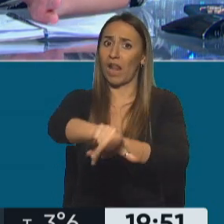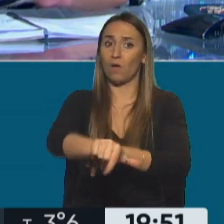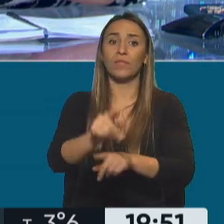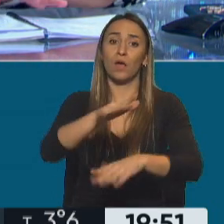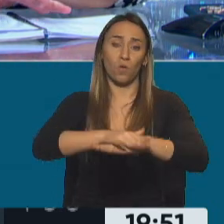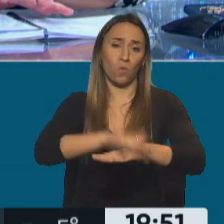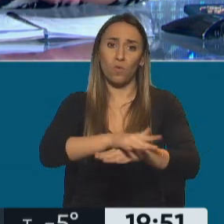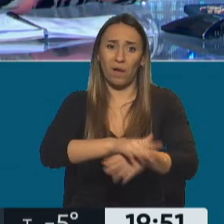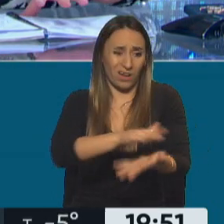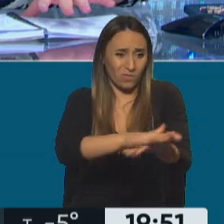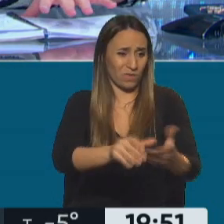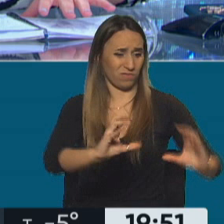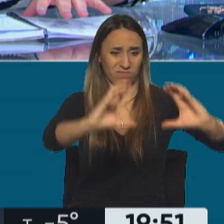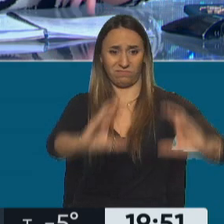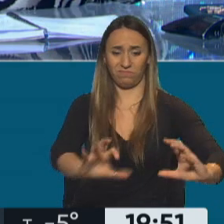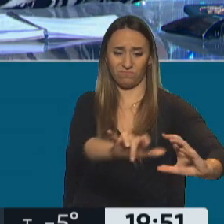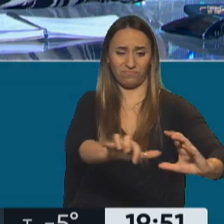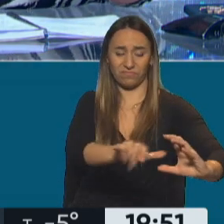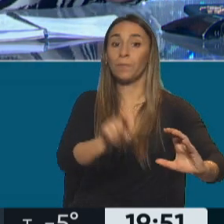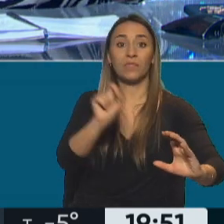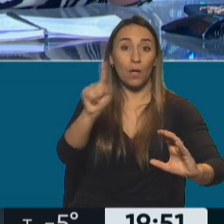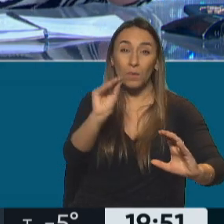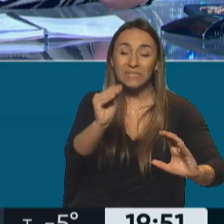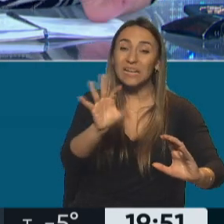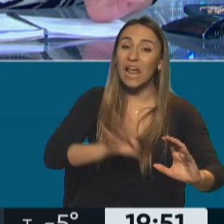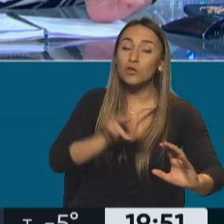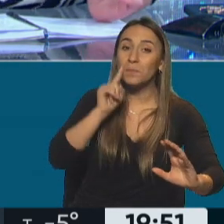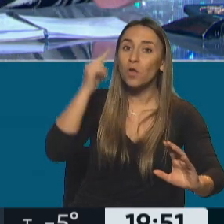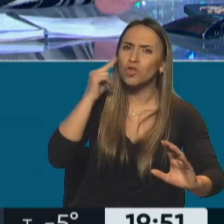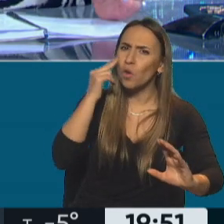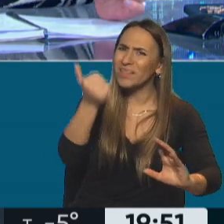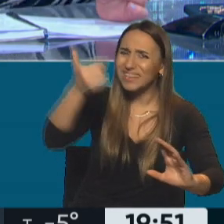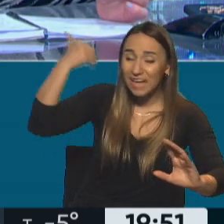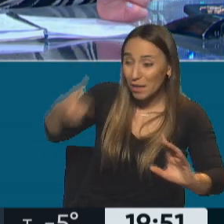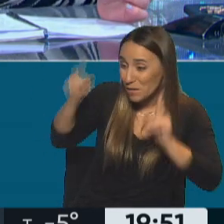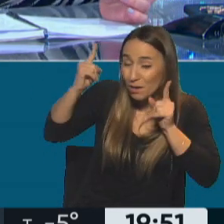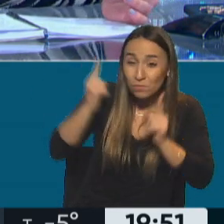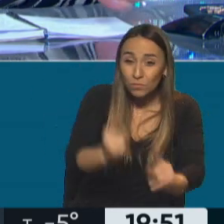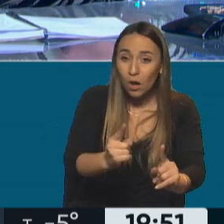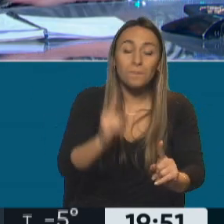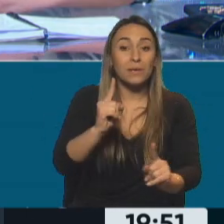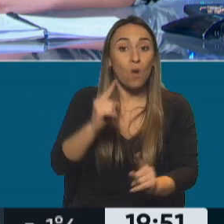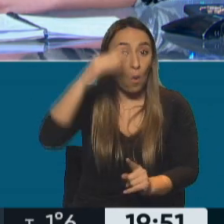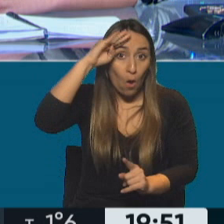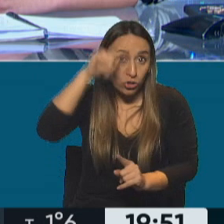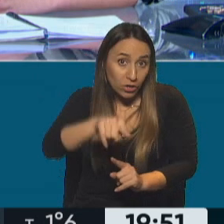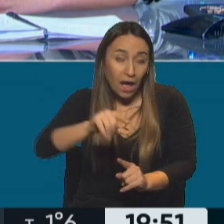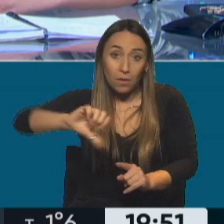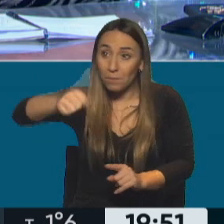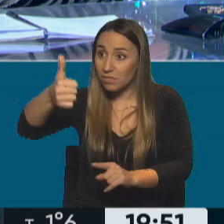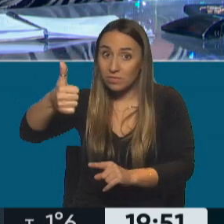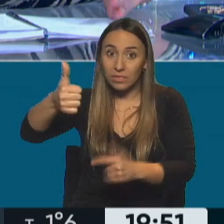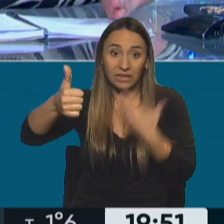urnas electrónicas que, recordemos, se utilizan en Brasil desde 1996. El propio Bolsonaro fue electo a través de estas